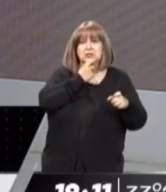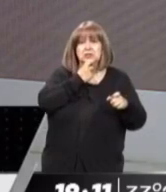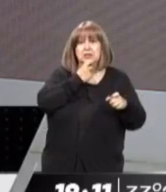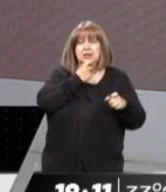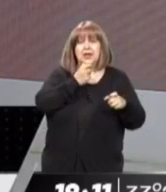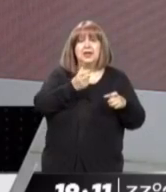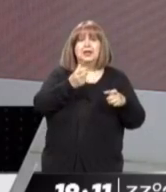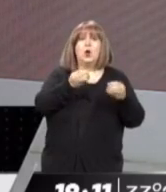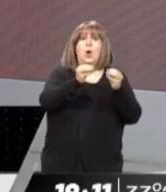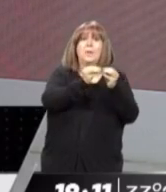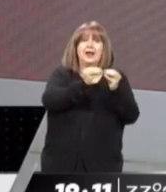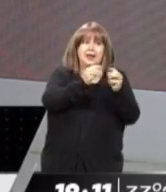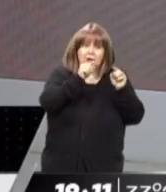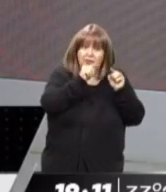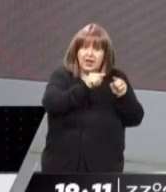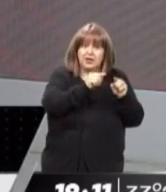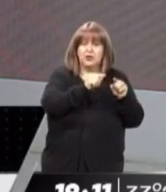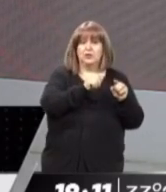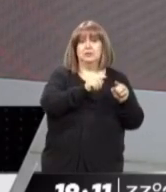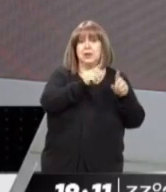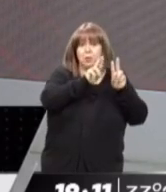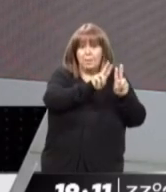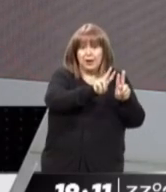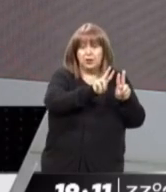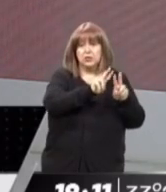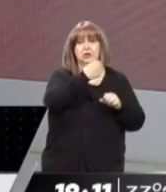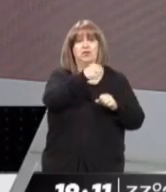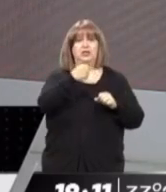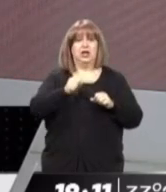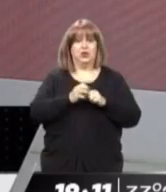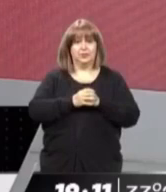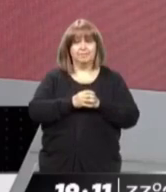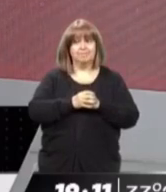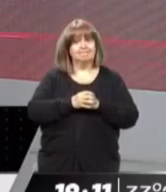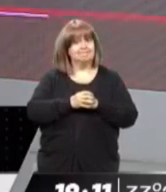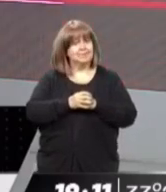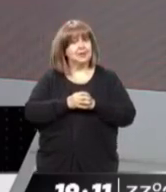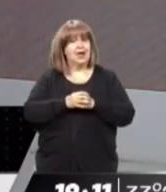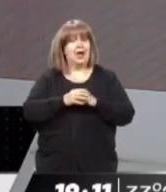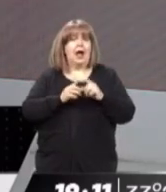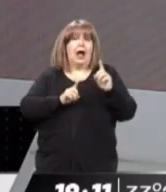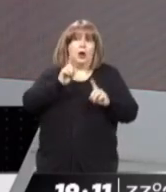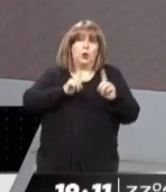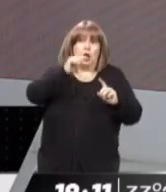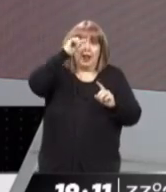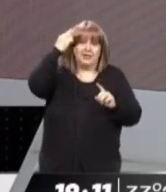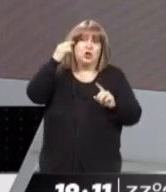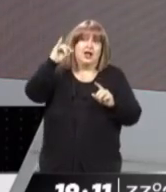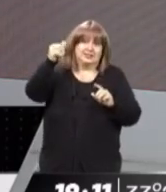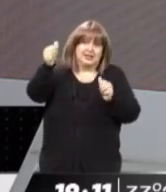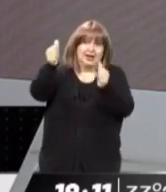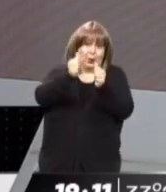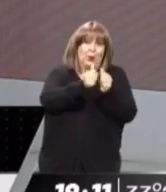también. Y tampoco salió a criticarlo demasiado por esto. Exactamente, no es poca cosa lo que decís. Porque salvo un par de funcionarios nacionales, que son parte